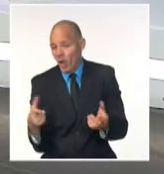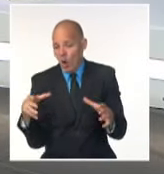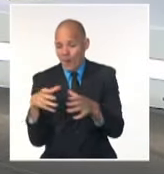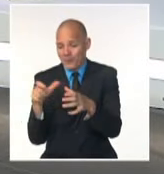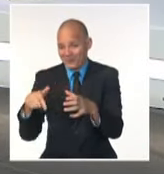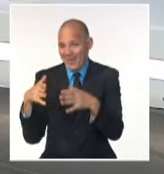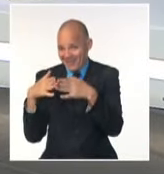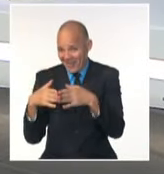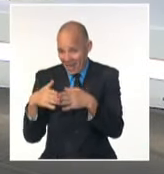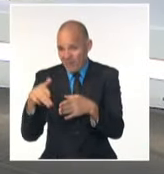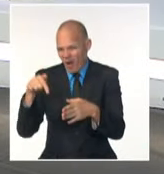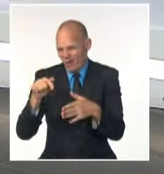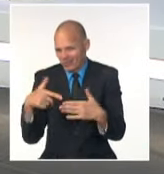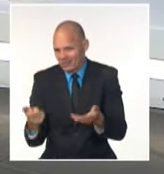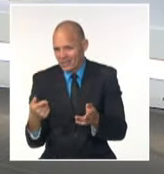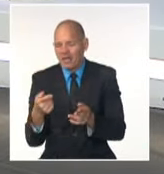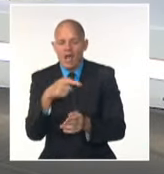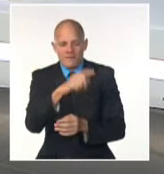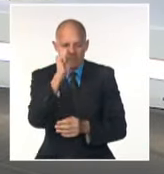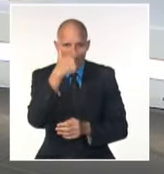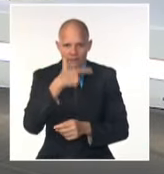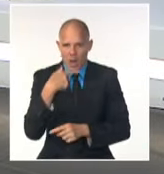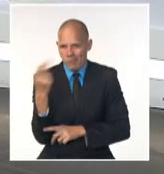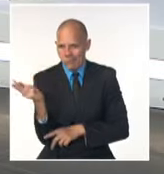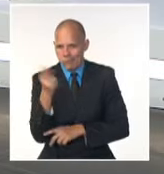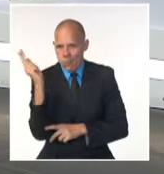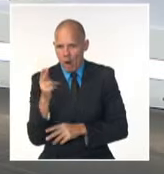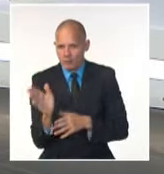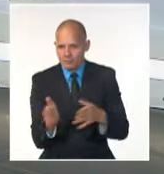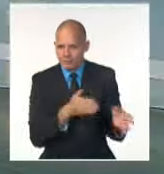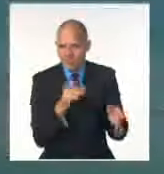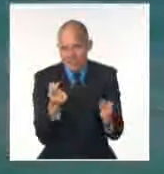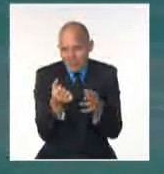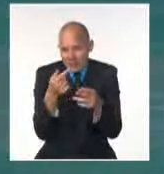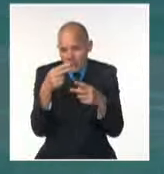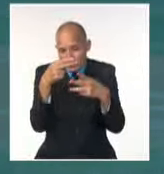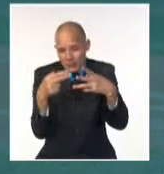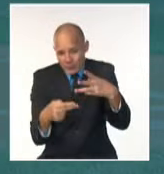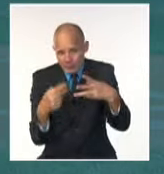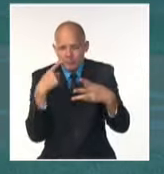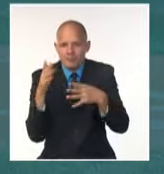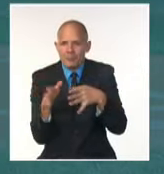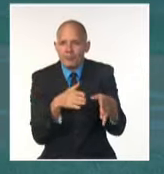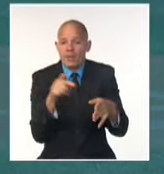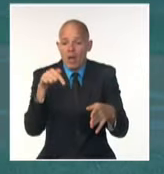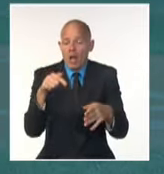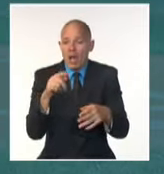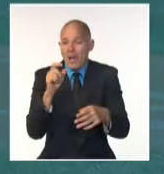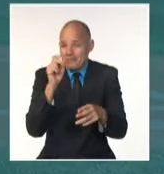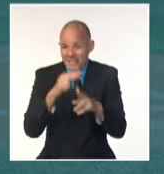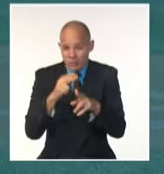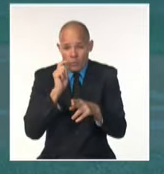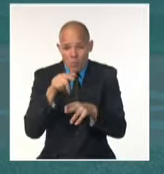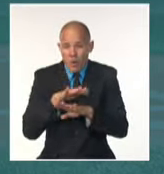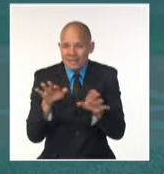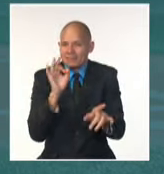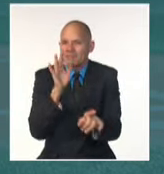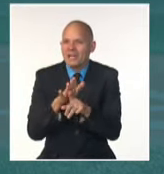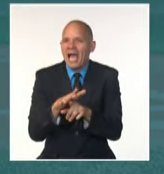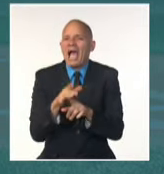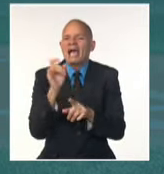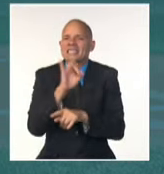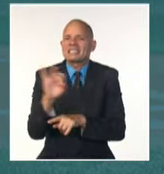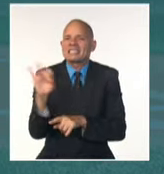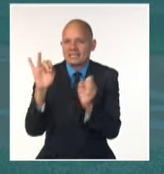doble juego a Ciego de Ávila y se acercaron a 2 rayitas de la cima del campeonato. A primera hora vencieron 7-3 con el 6º triunfo para